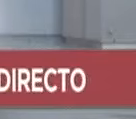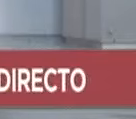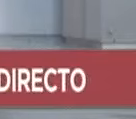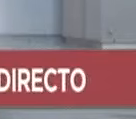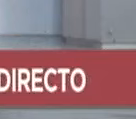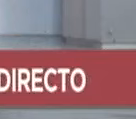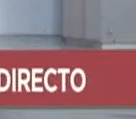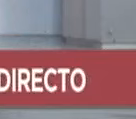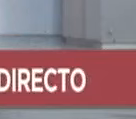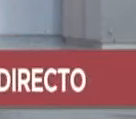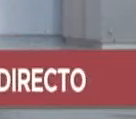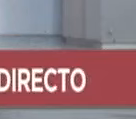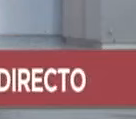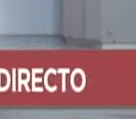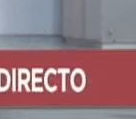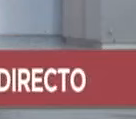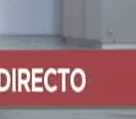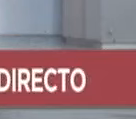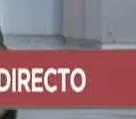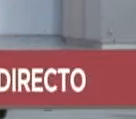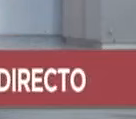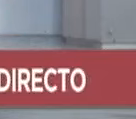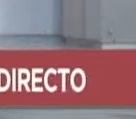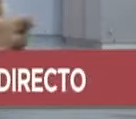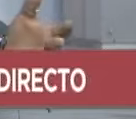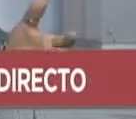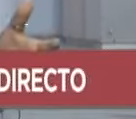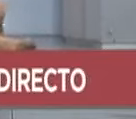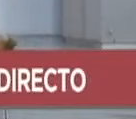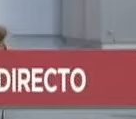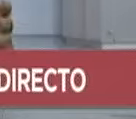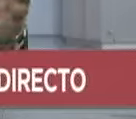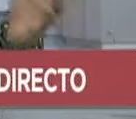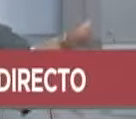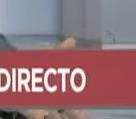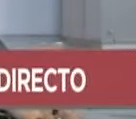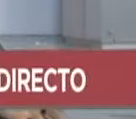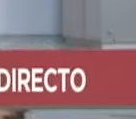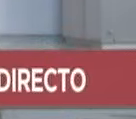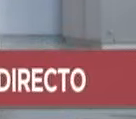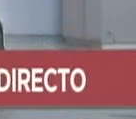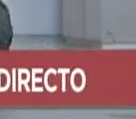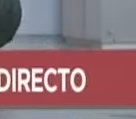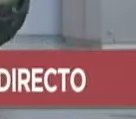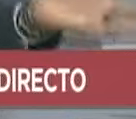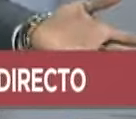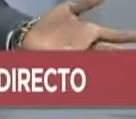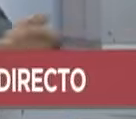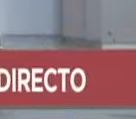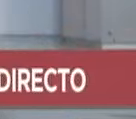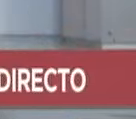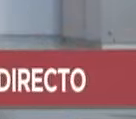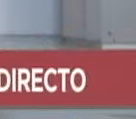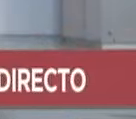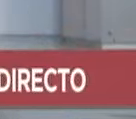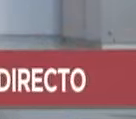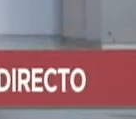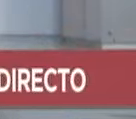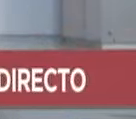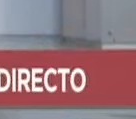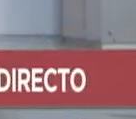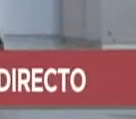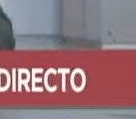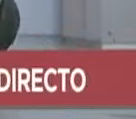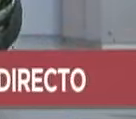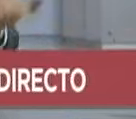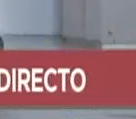una amiguita a la casa. Y en la casa, cuando yo vivía, había libros en la sala, había libros en el pasillo, sobre